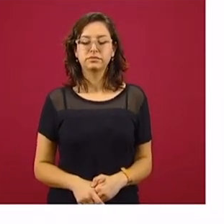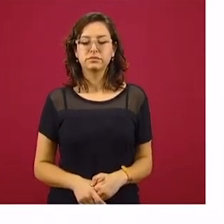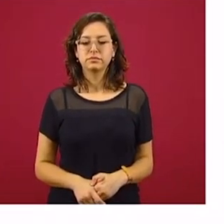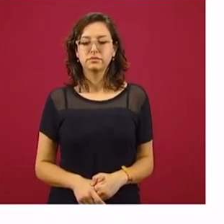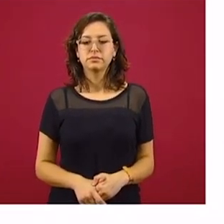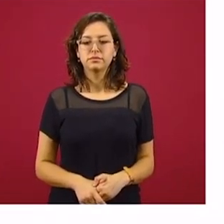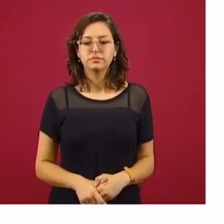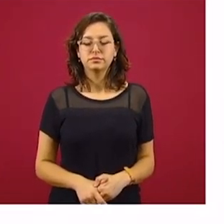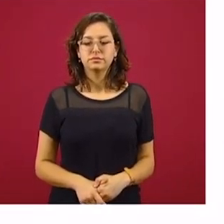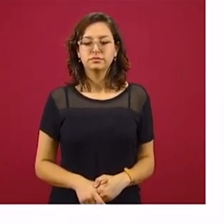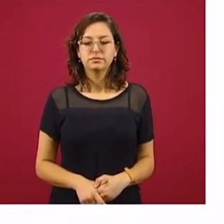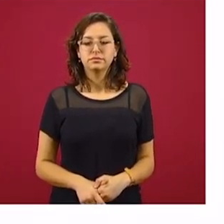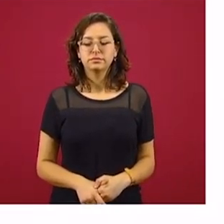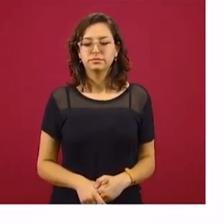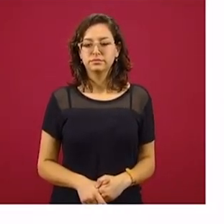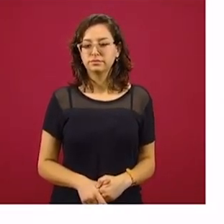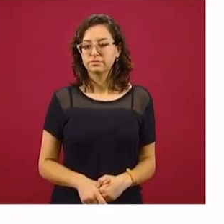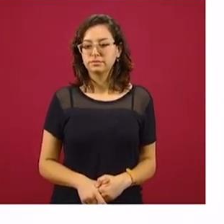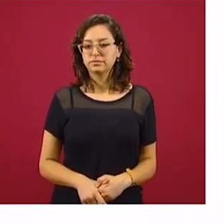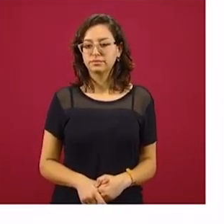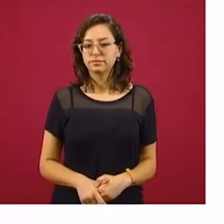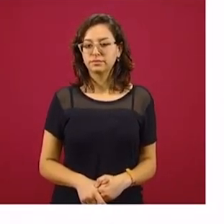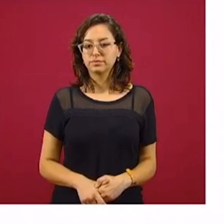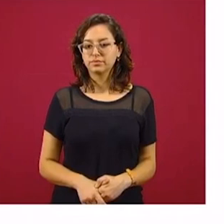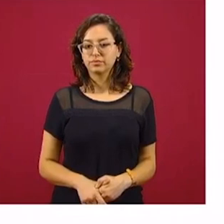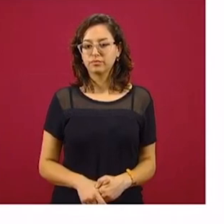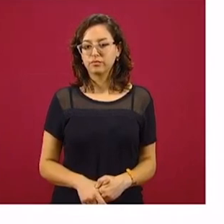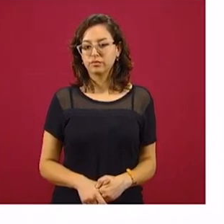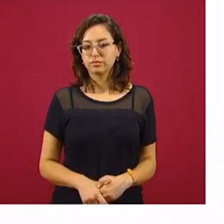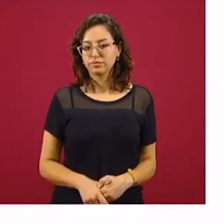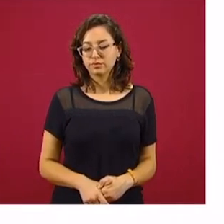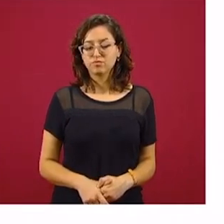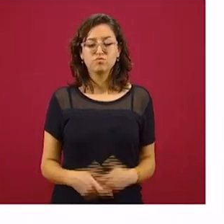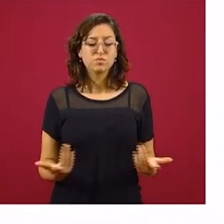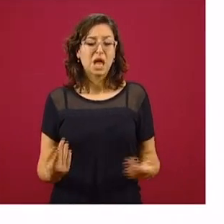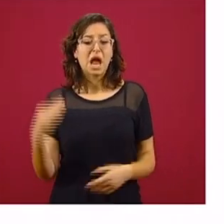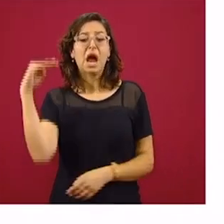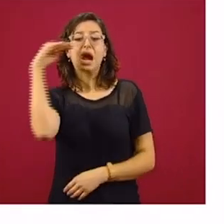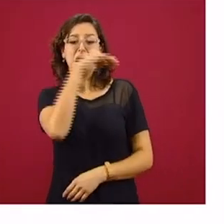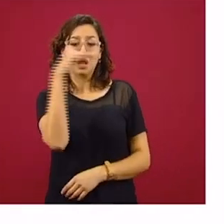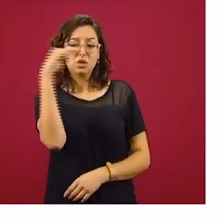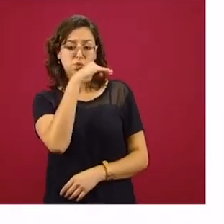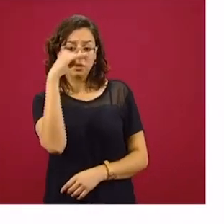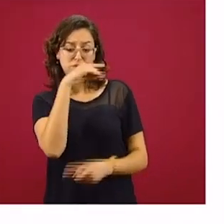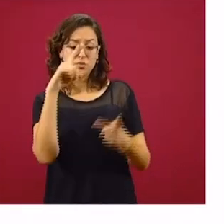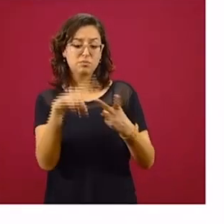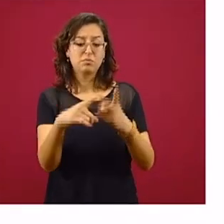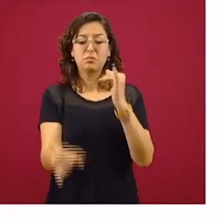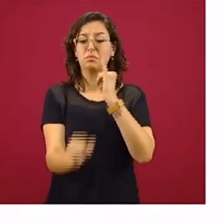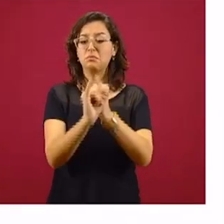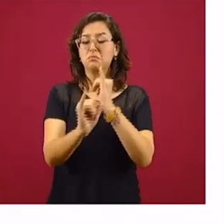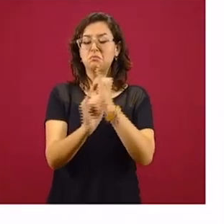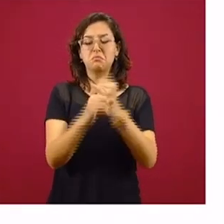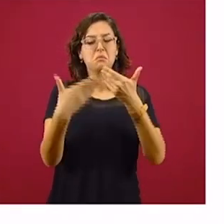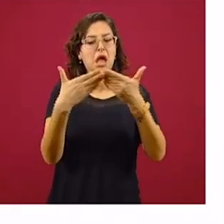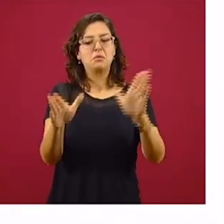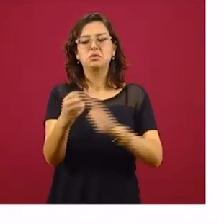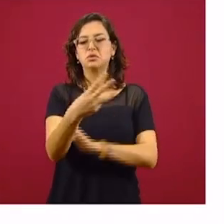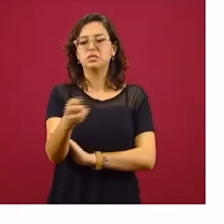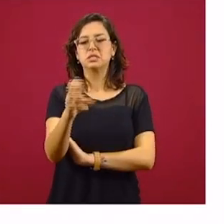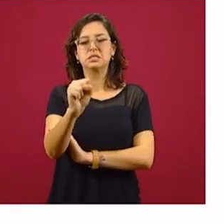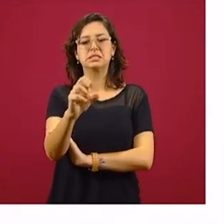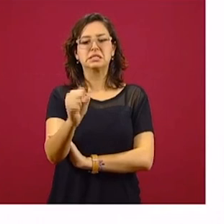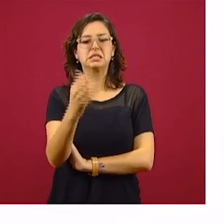es un trámite en línea, disponible los 365 días. Por supuesto, al ser un trámite electrónico,